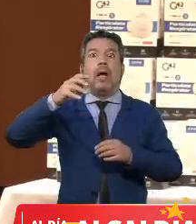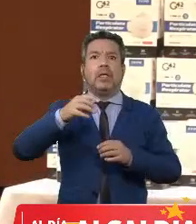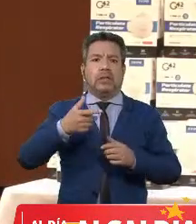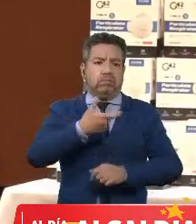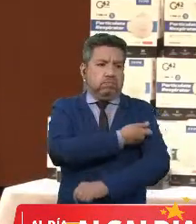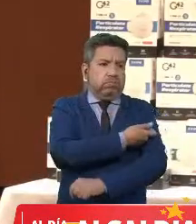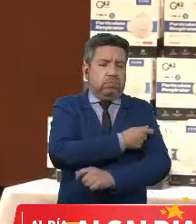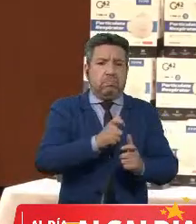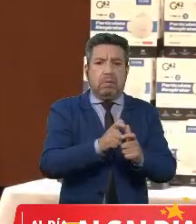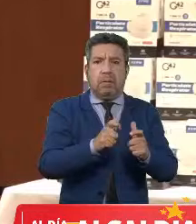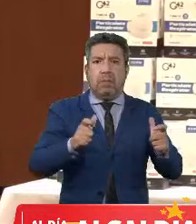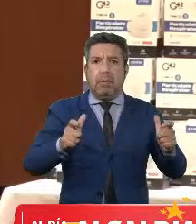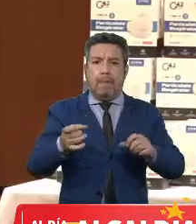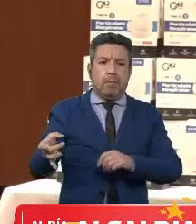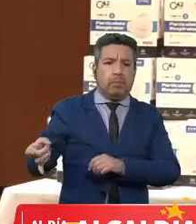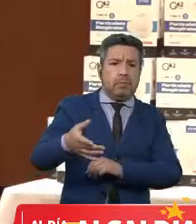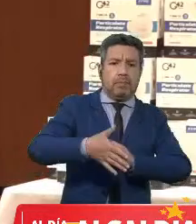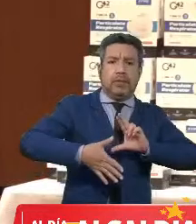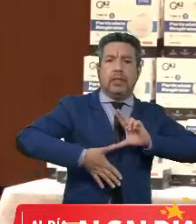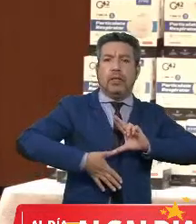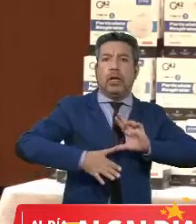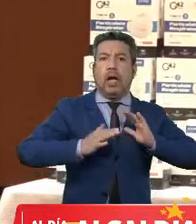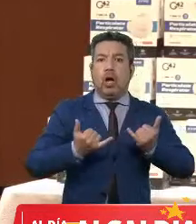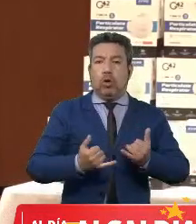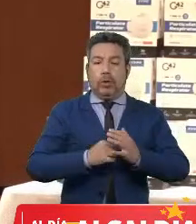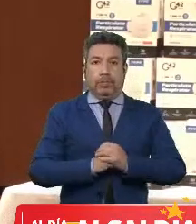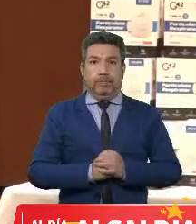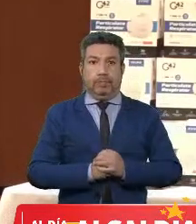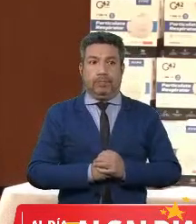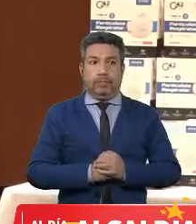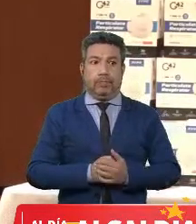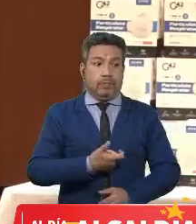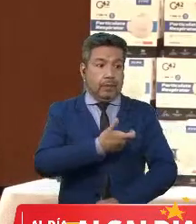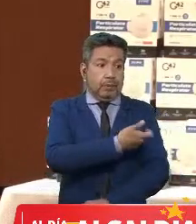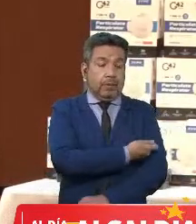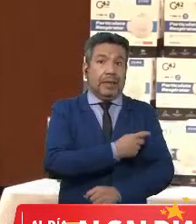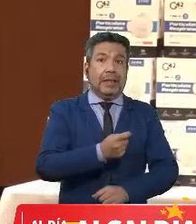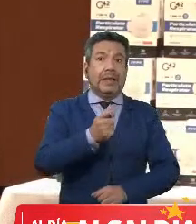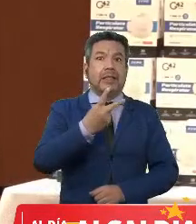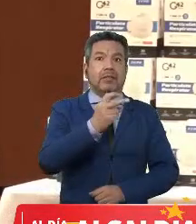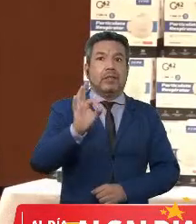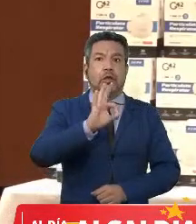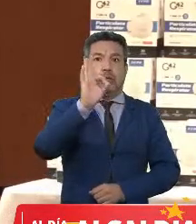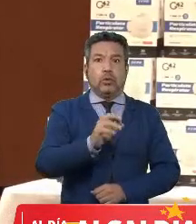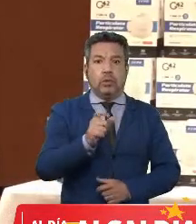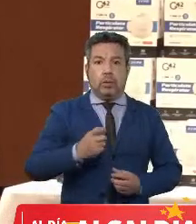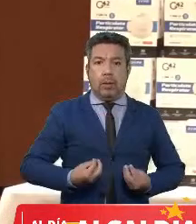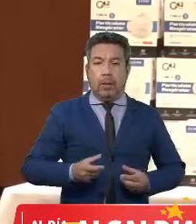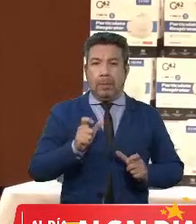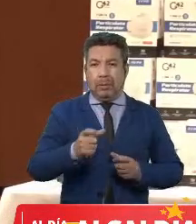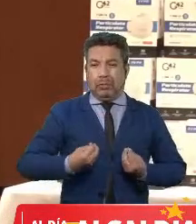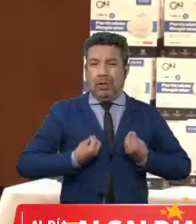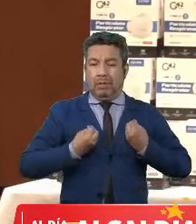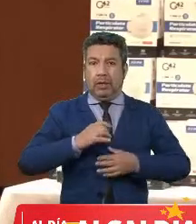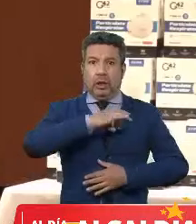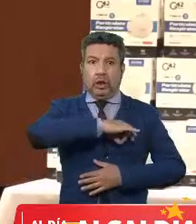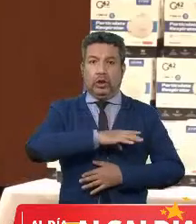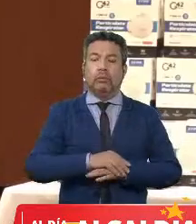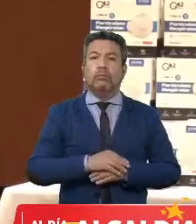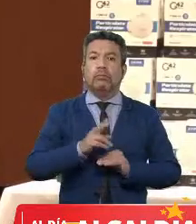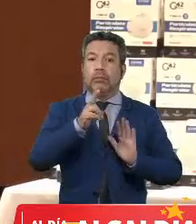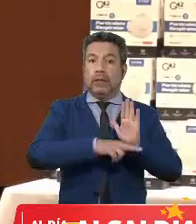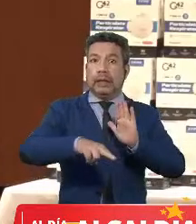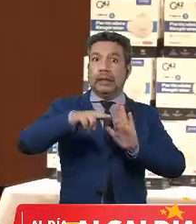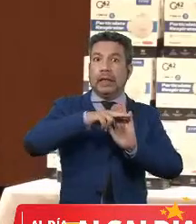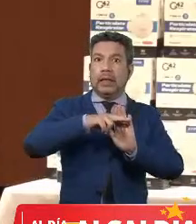en América Latina en este momento. Ya vacunaba cerca del 20% de su población, tienen unos estándares de